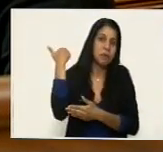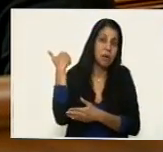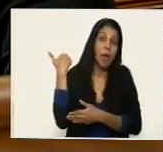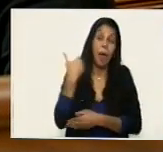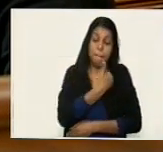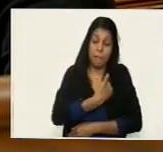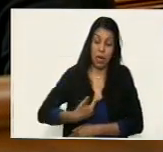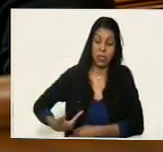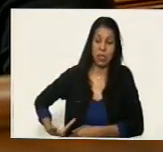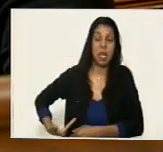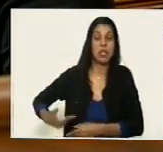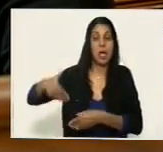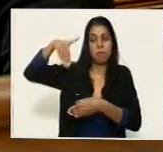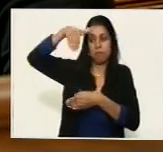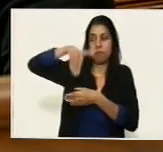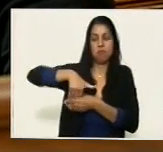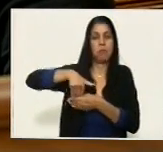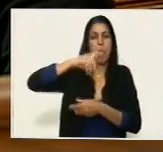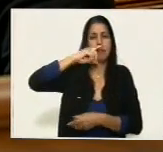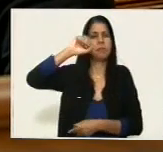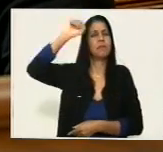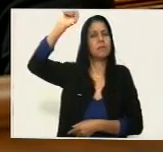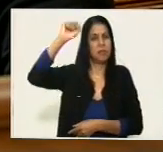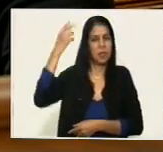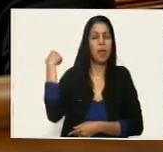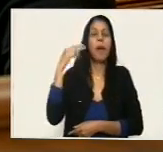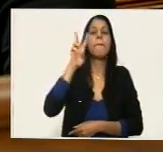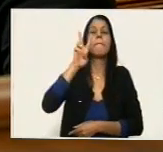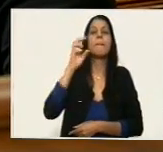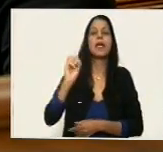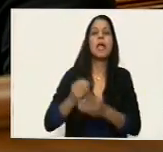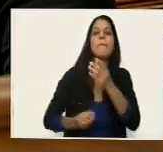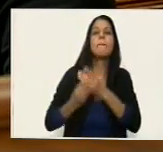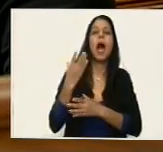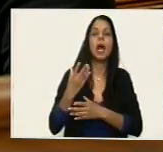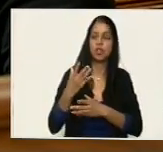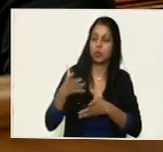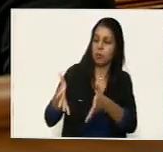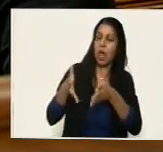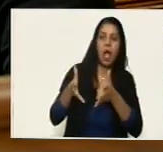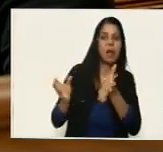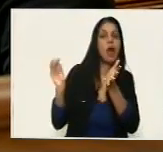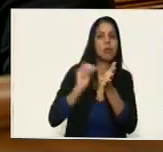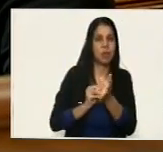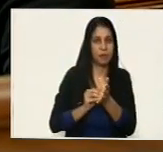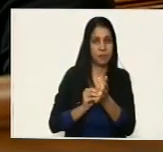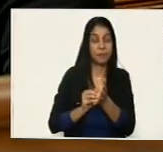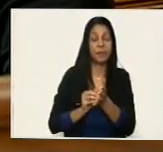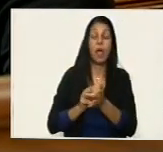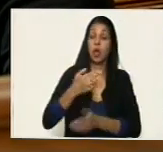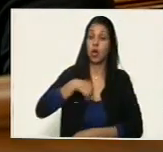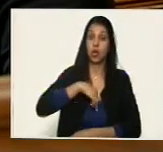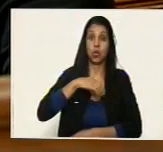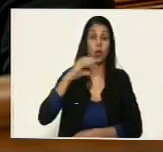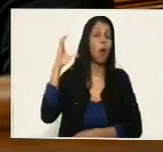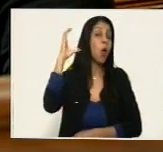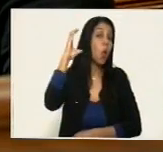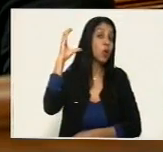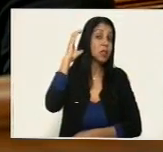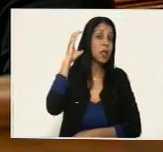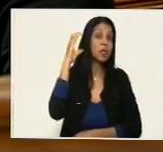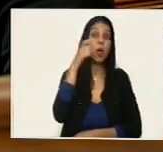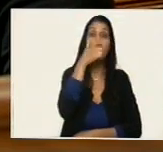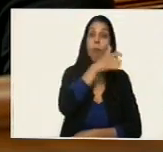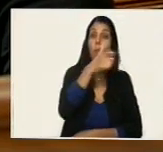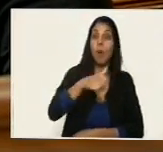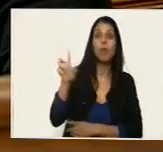la República el pasado 20 de mayo. Considerando que estamos conscientes, como